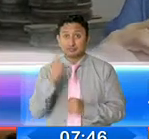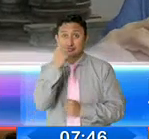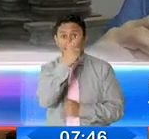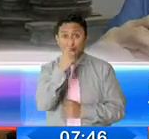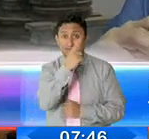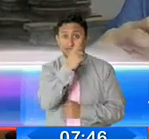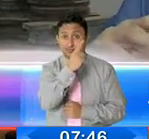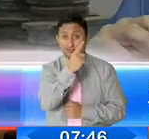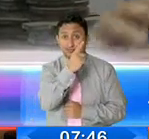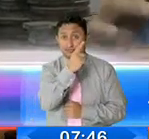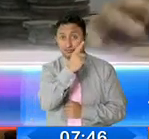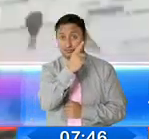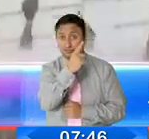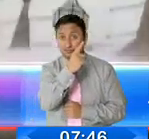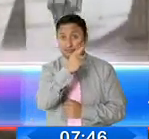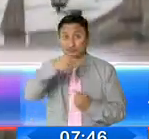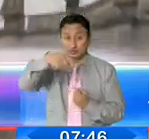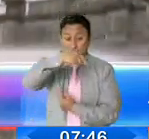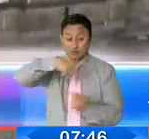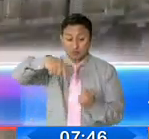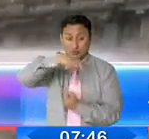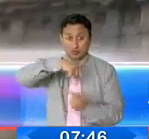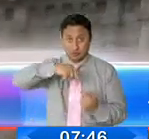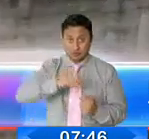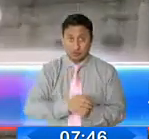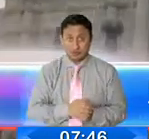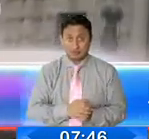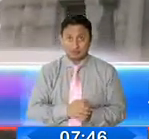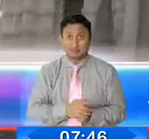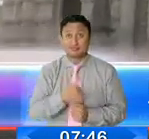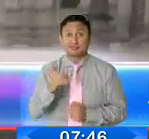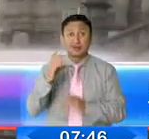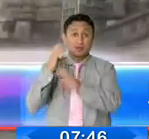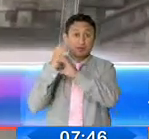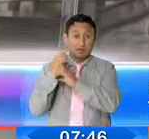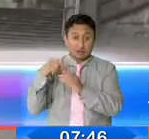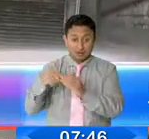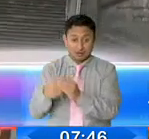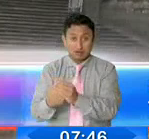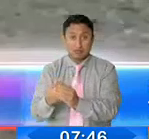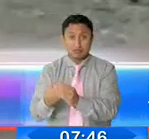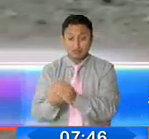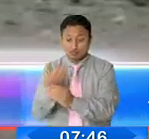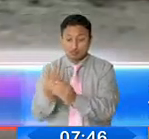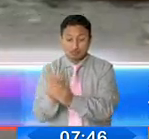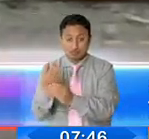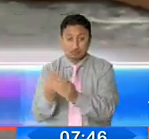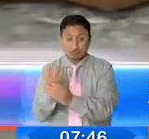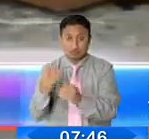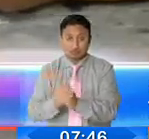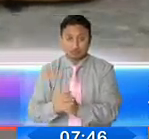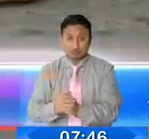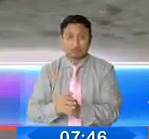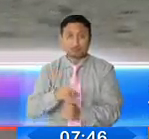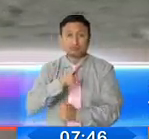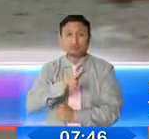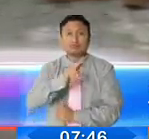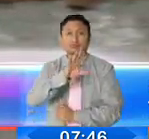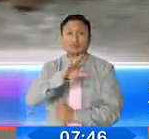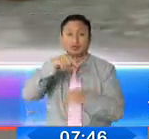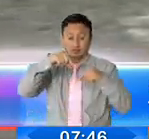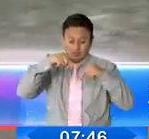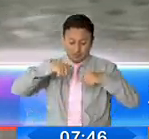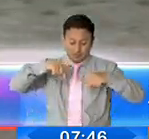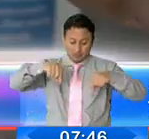parque, frente al churo del Parque Alameda. La pileta que se encuentra en la iglesia de San Francisco de Quito necesita al menos 25 piezas